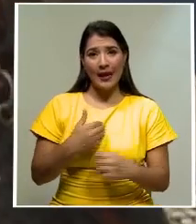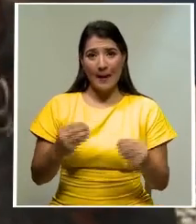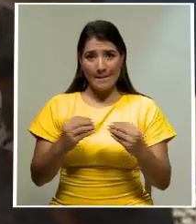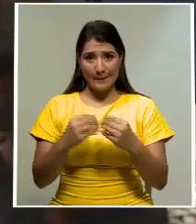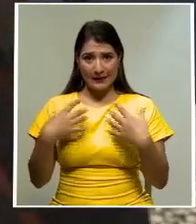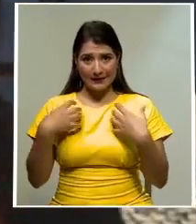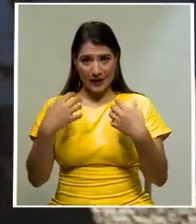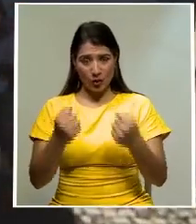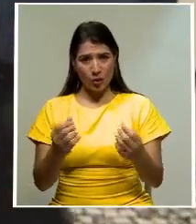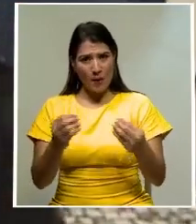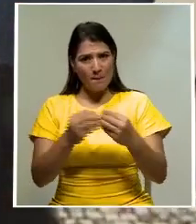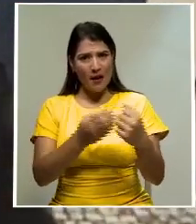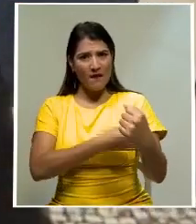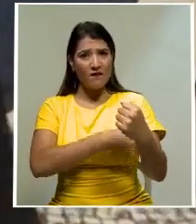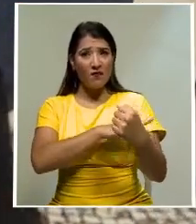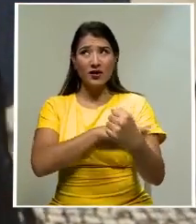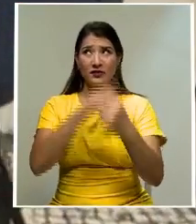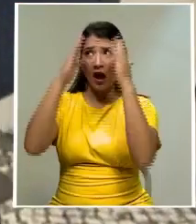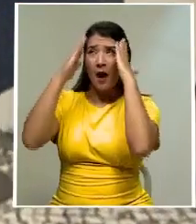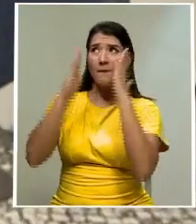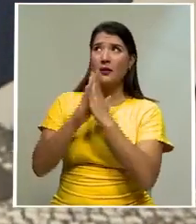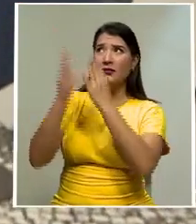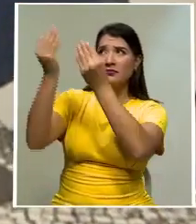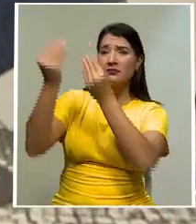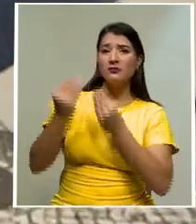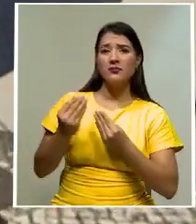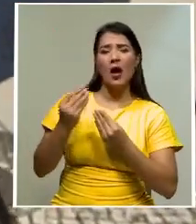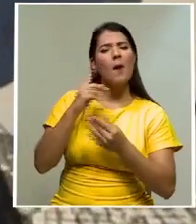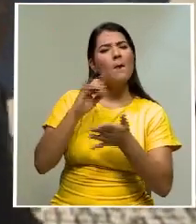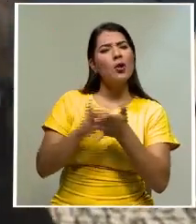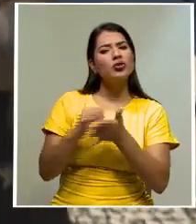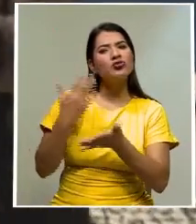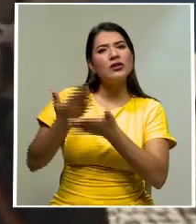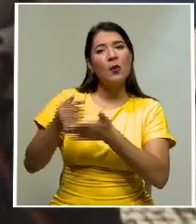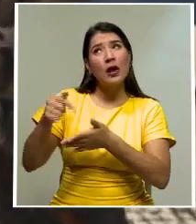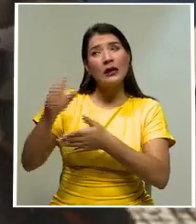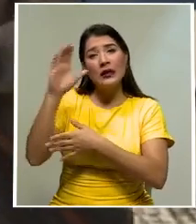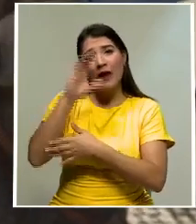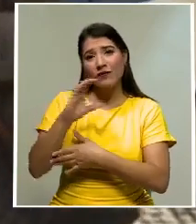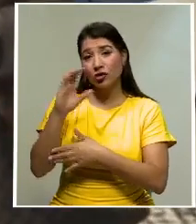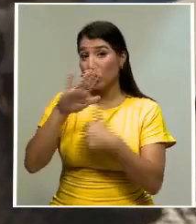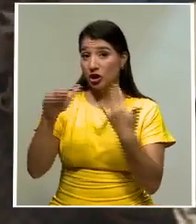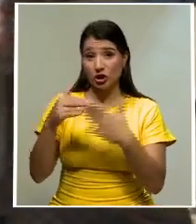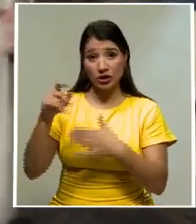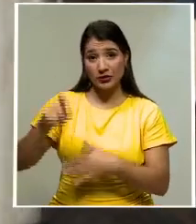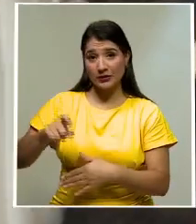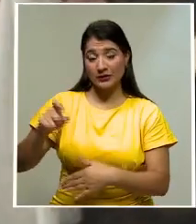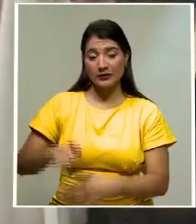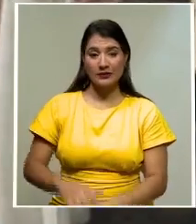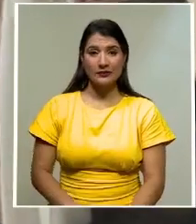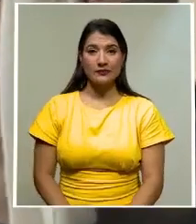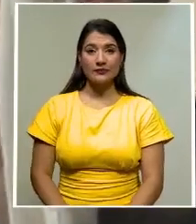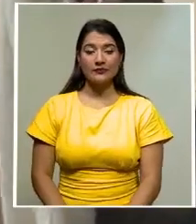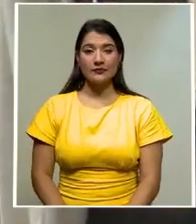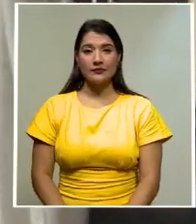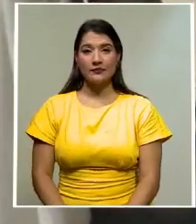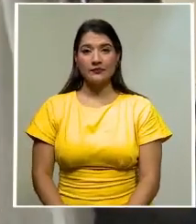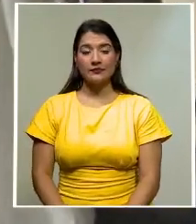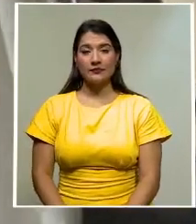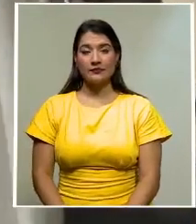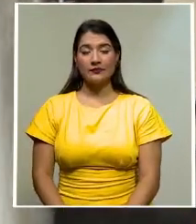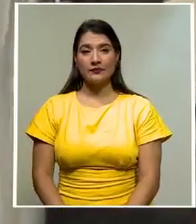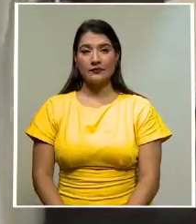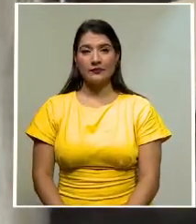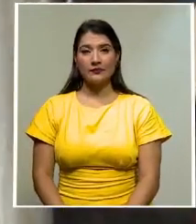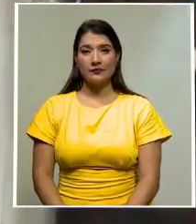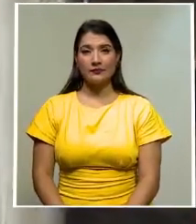que Nuestra Señora nos da. Y esto es lo que hemos venido aquí a buscar. Todos lo precisamos. Nossa Senhora nos